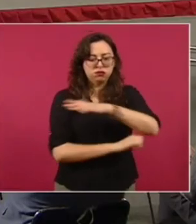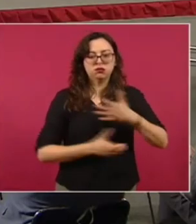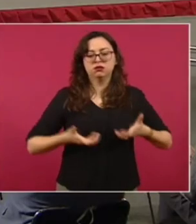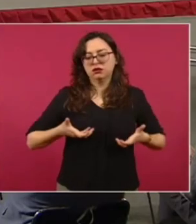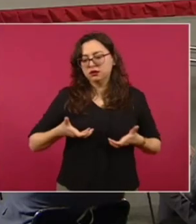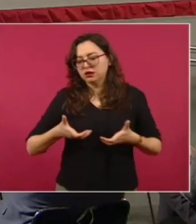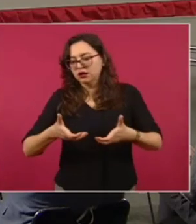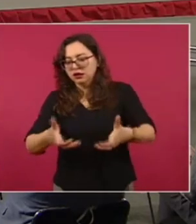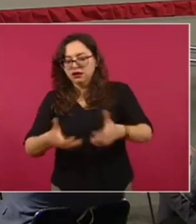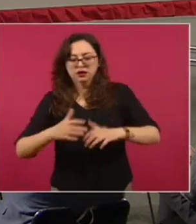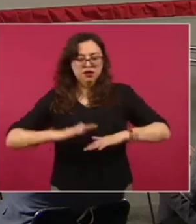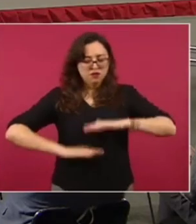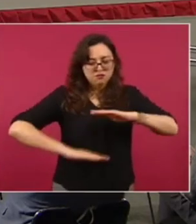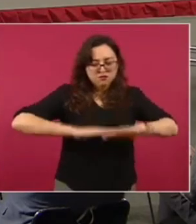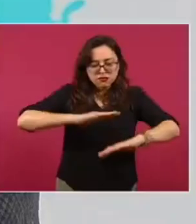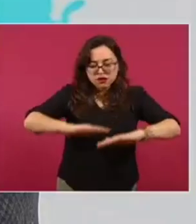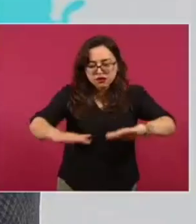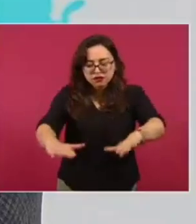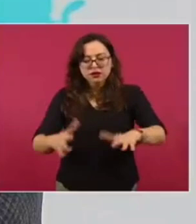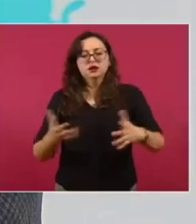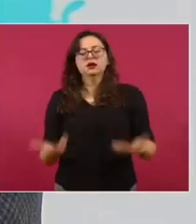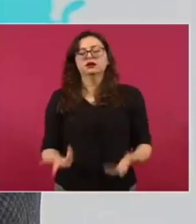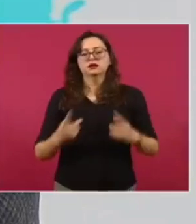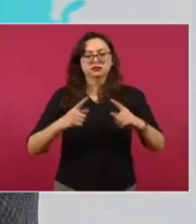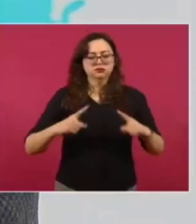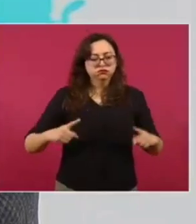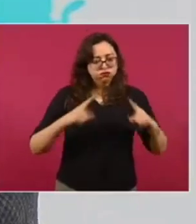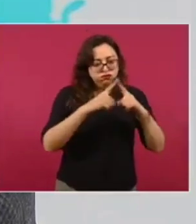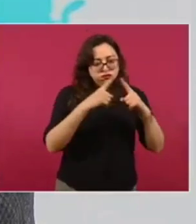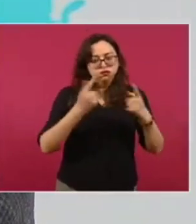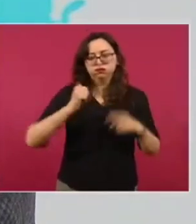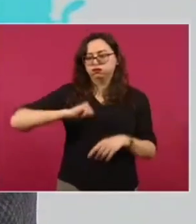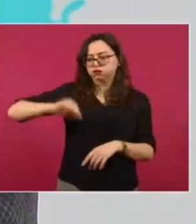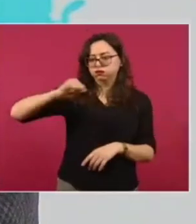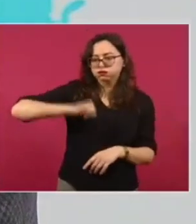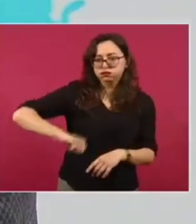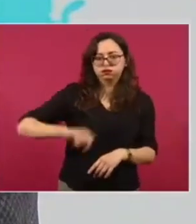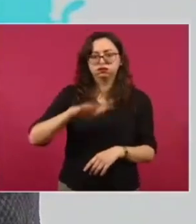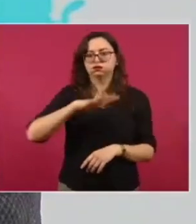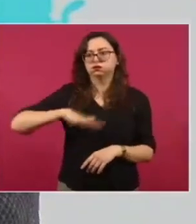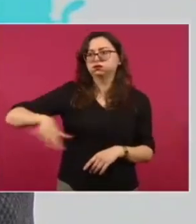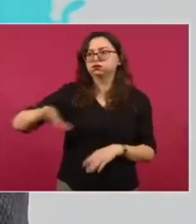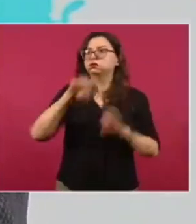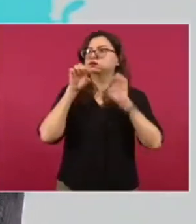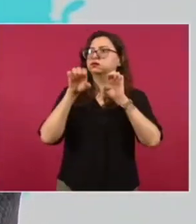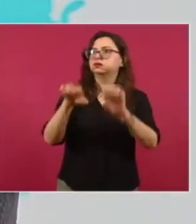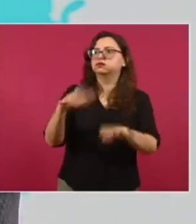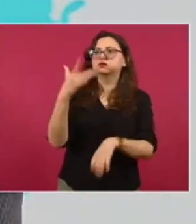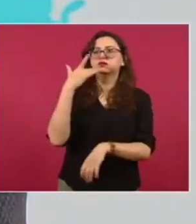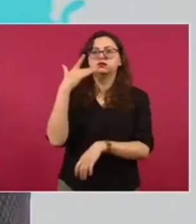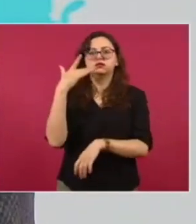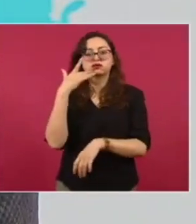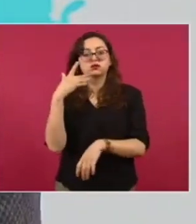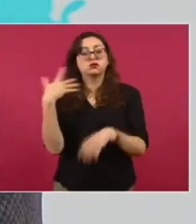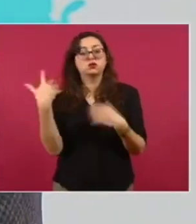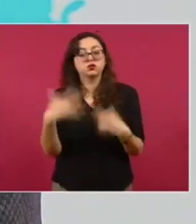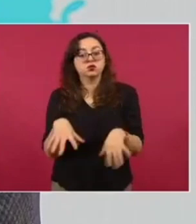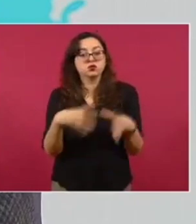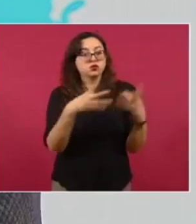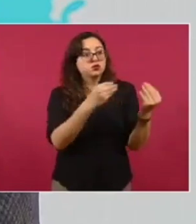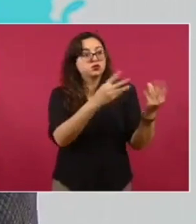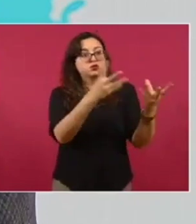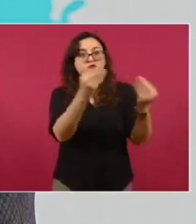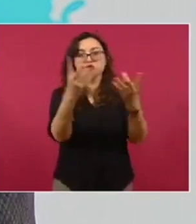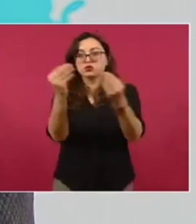caminos, templos, zonas habitacionales, palacios y un conjunto muy importante de elementos